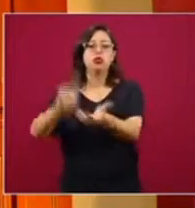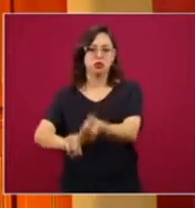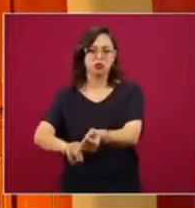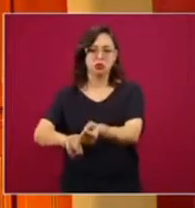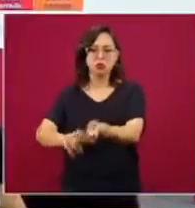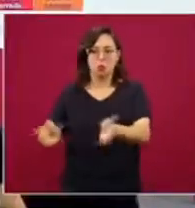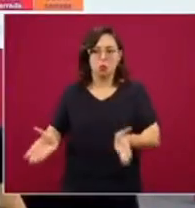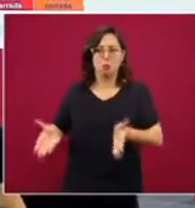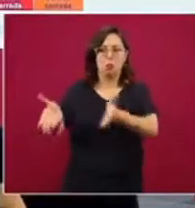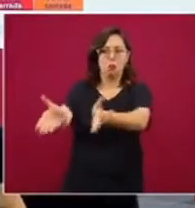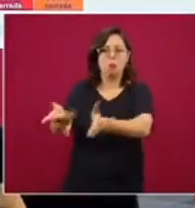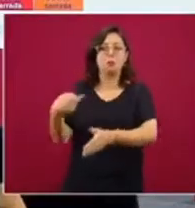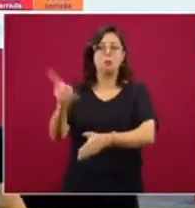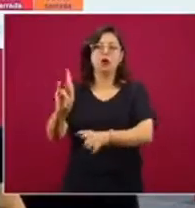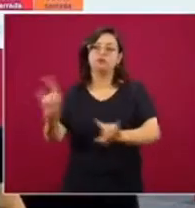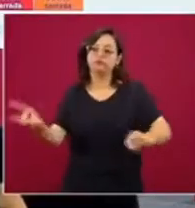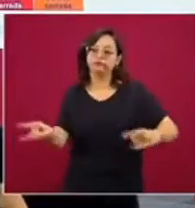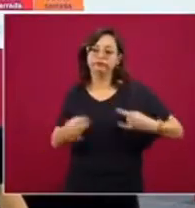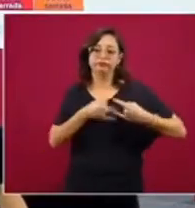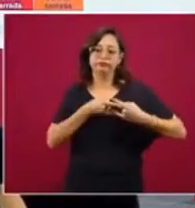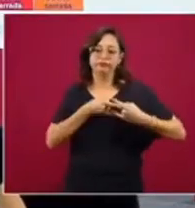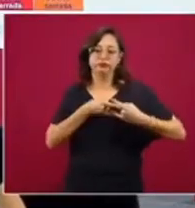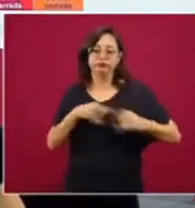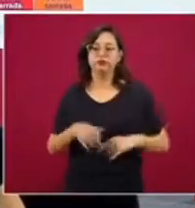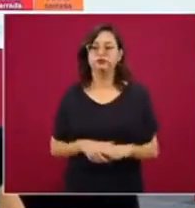cerradas, La siguiente.